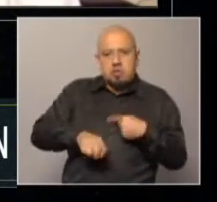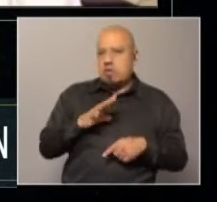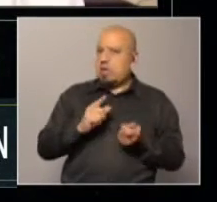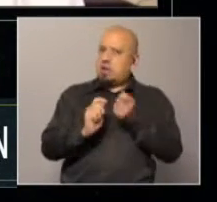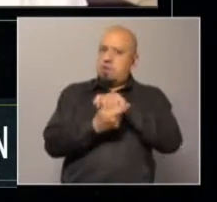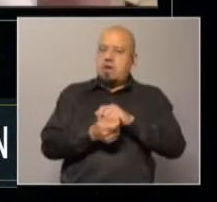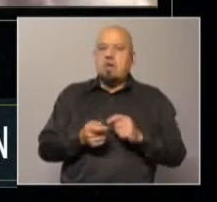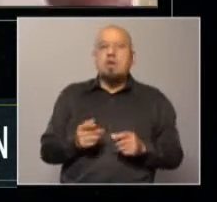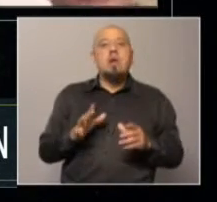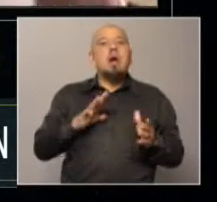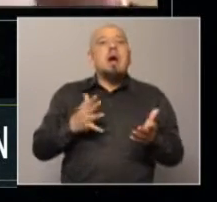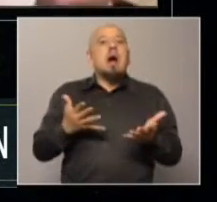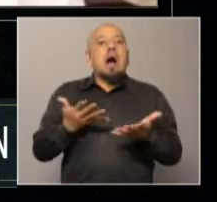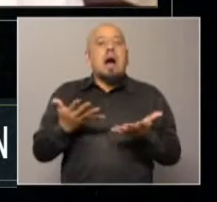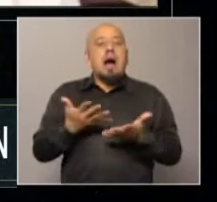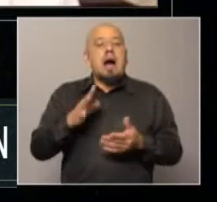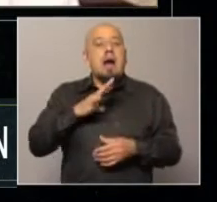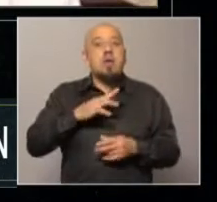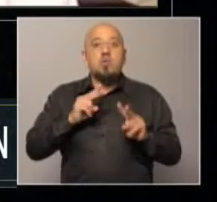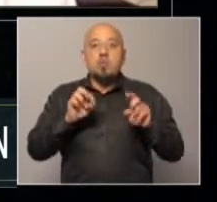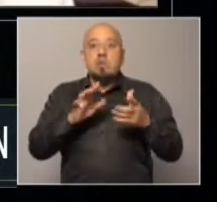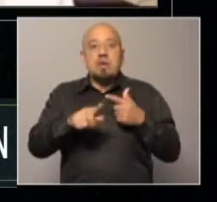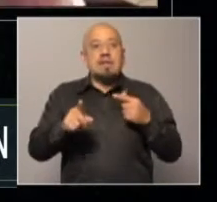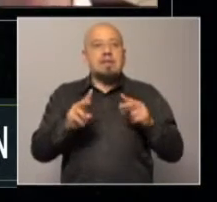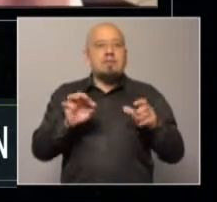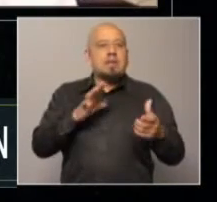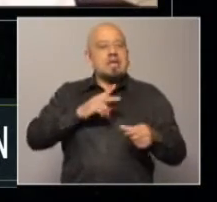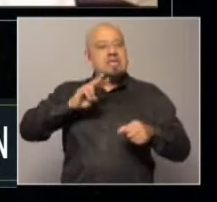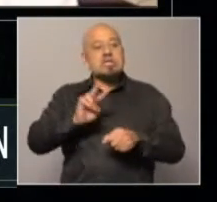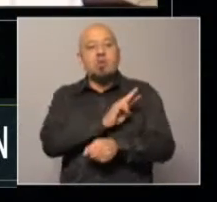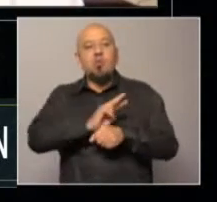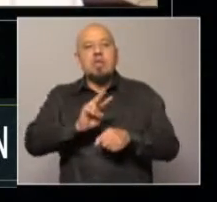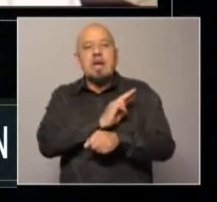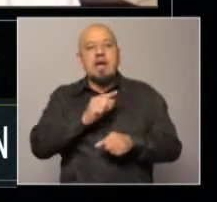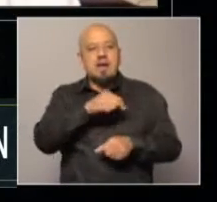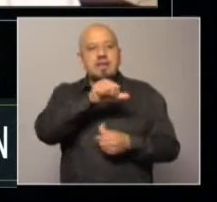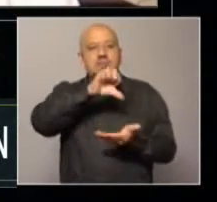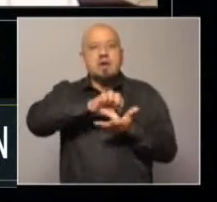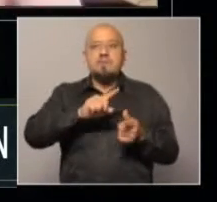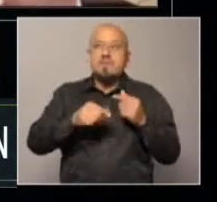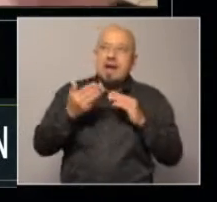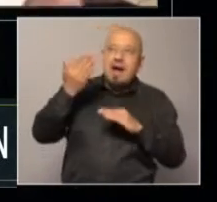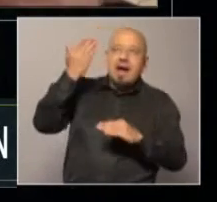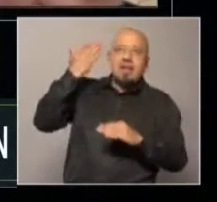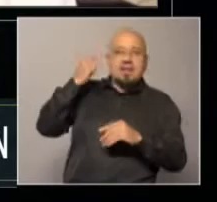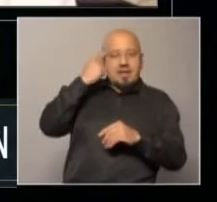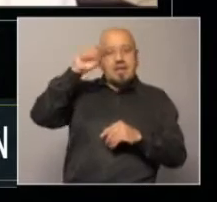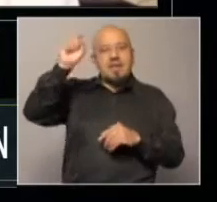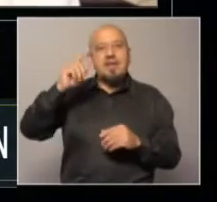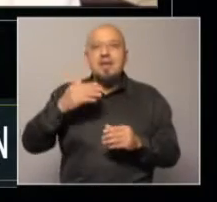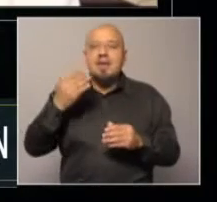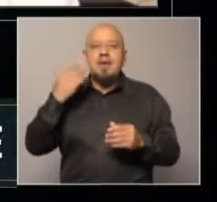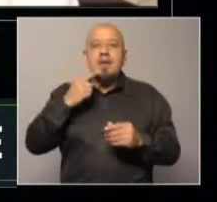modo. Todavía tiene un ADN de la seguridad nacional, esa famosa de la Guerra Fría, está plagado